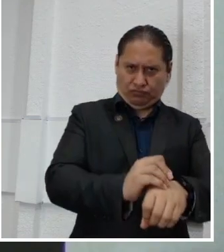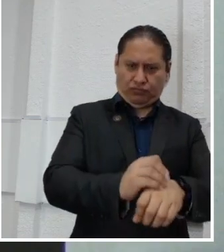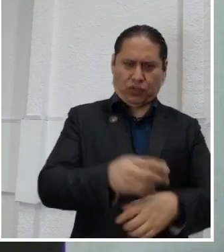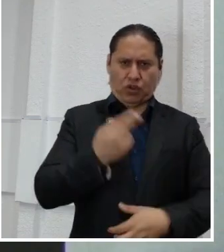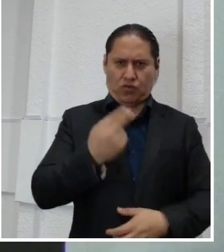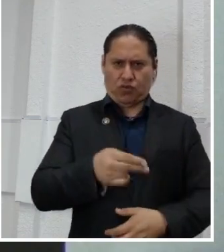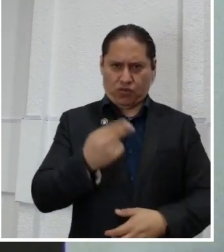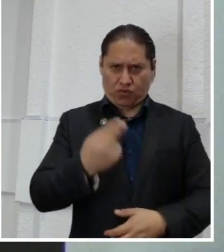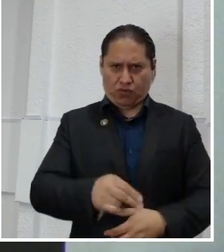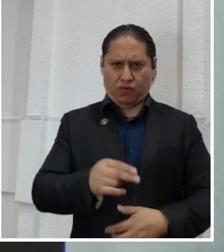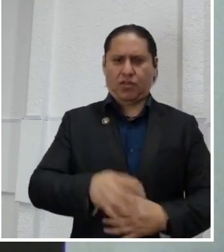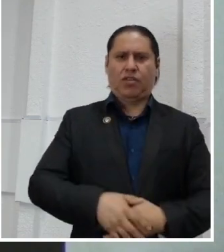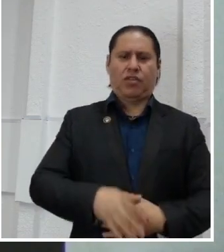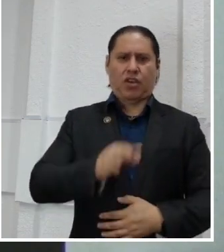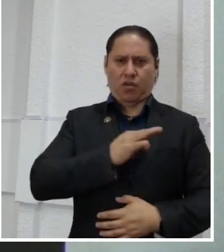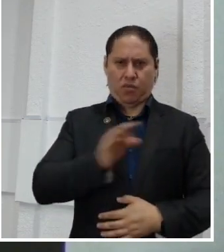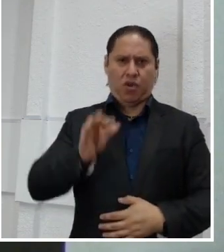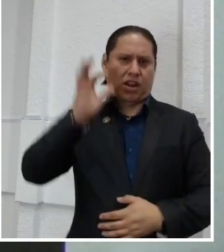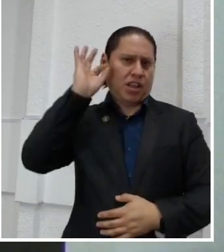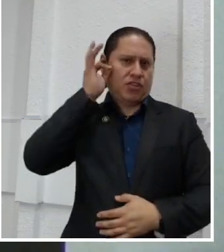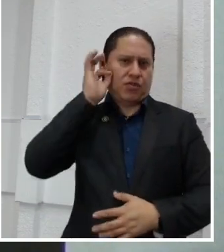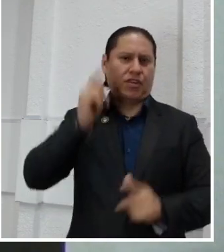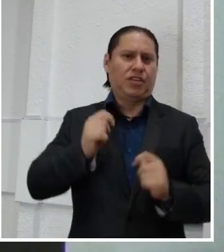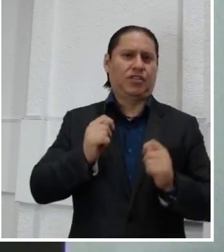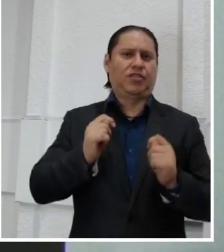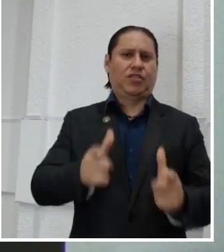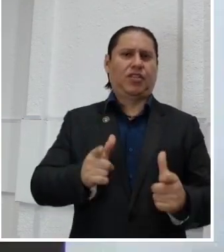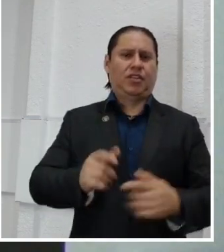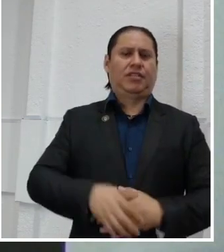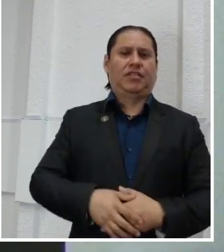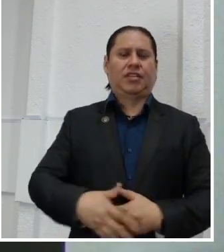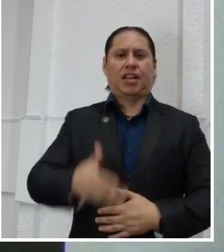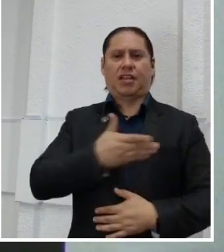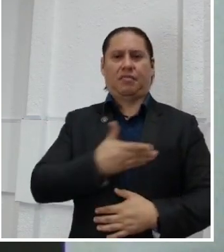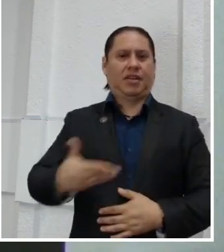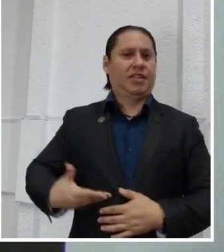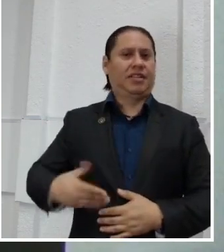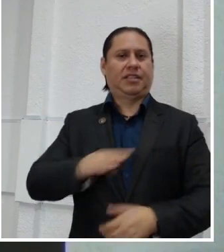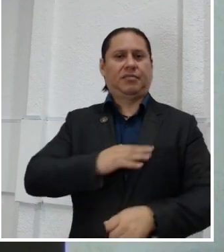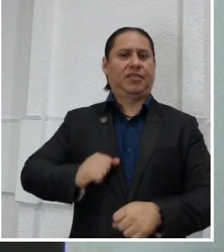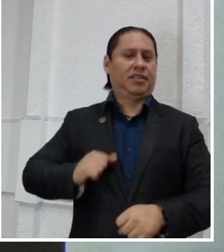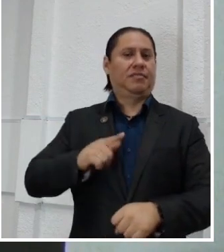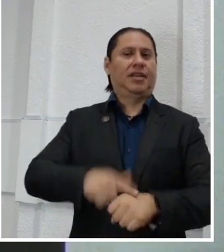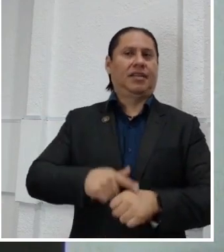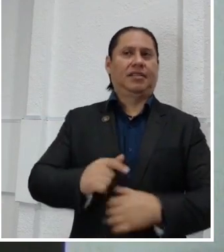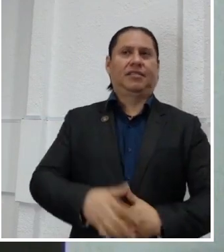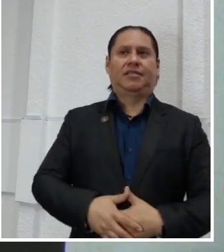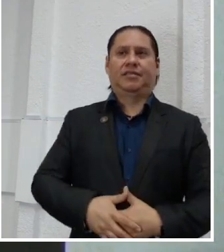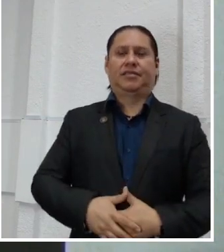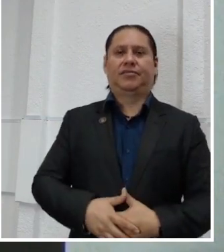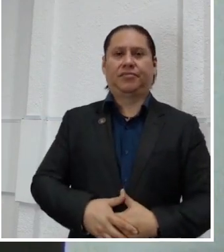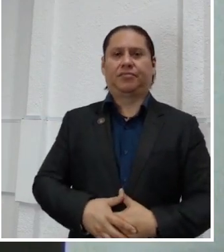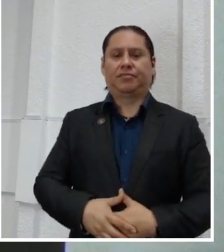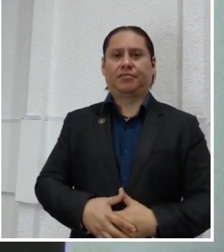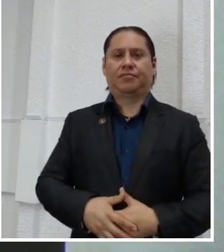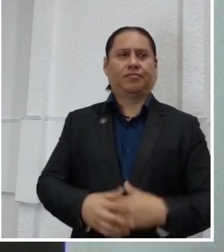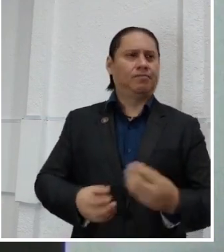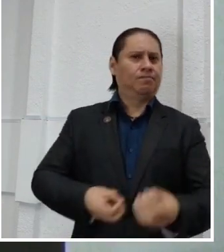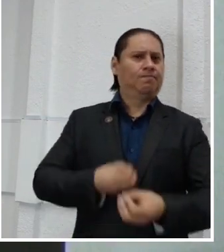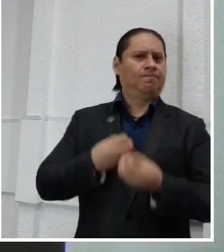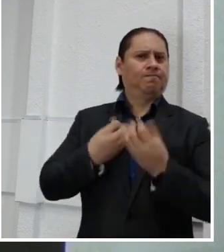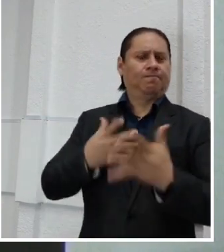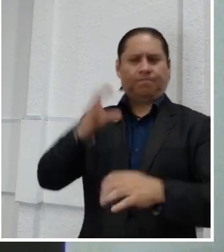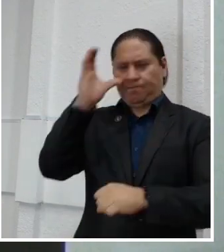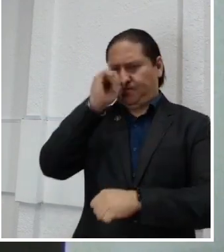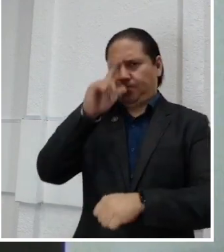ratificarle cuando pude servir al pueblo tuxtleco al frente de la presidencia municipal. Por sus aportaciones a la cultura